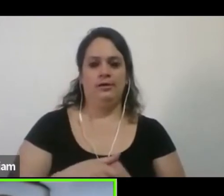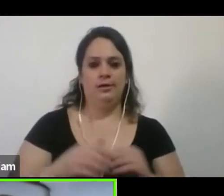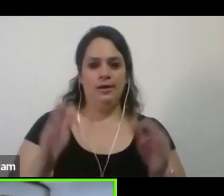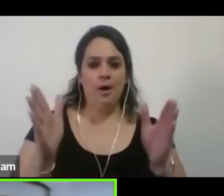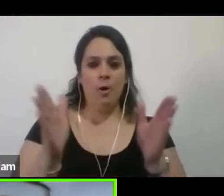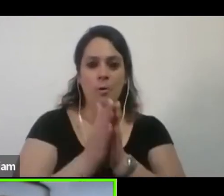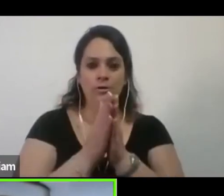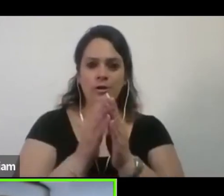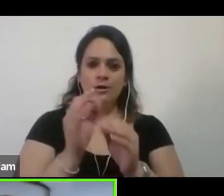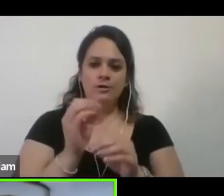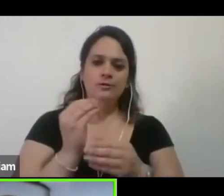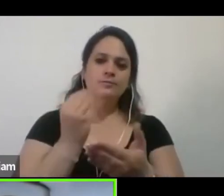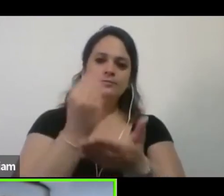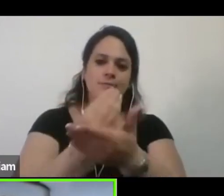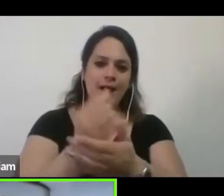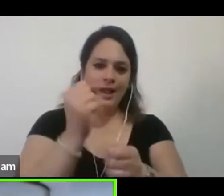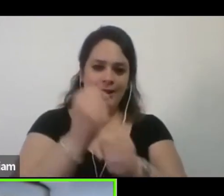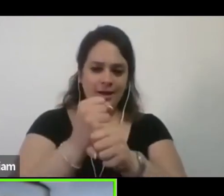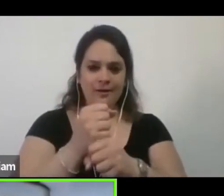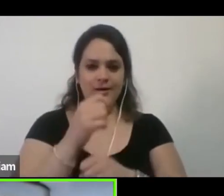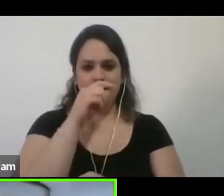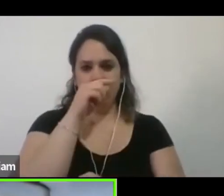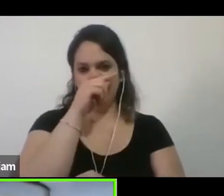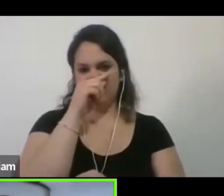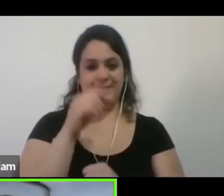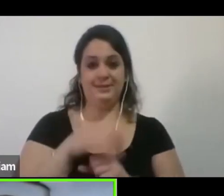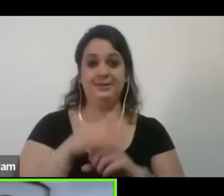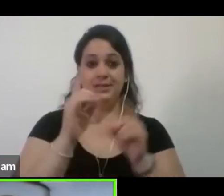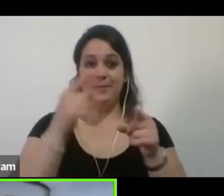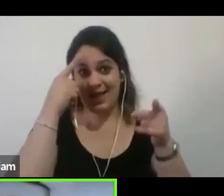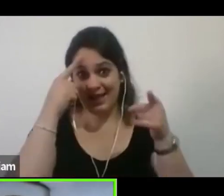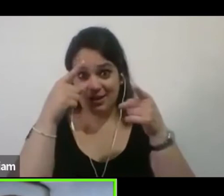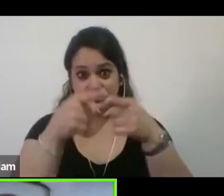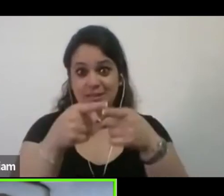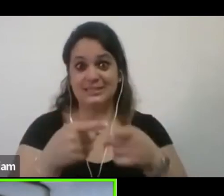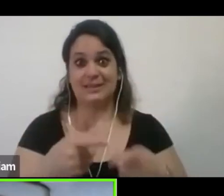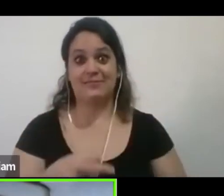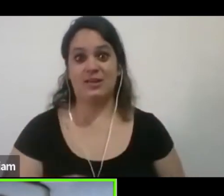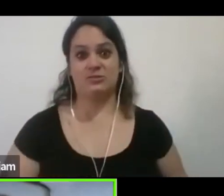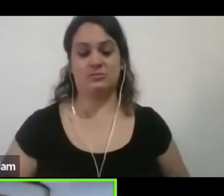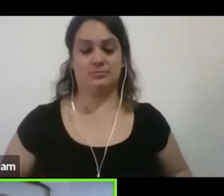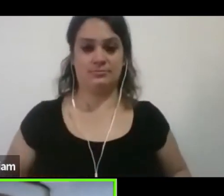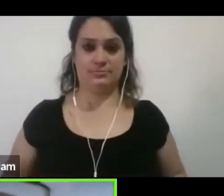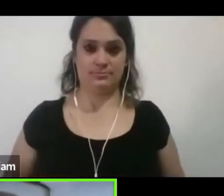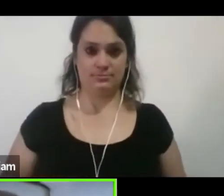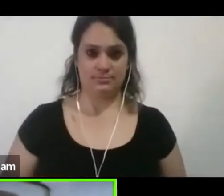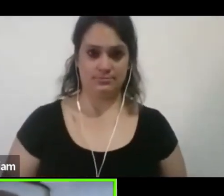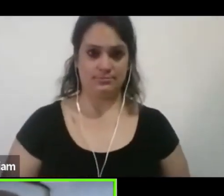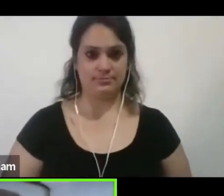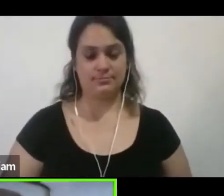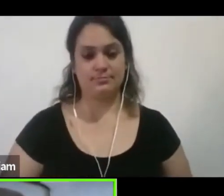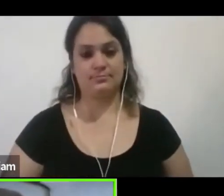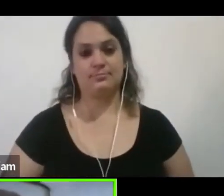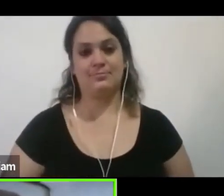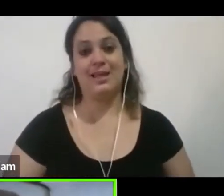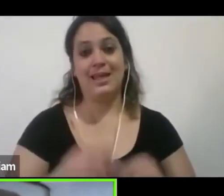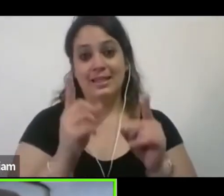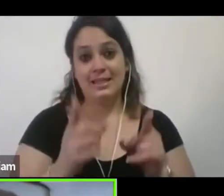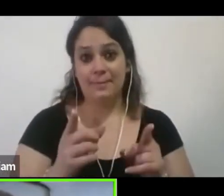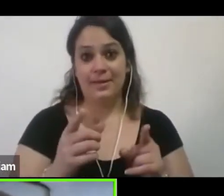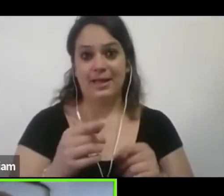inserción laboral, con los desafíos, y si por ahí el mensaje también sería,